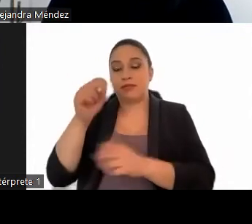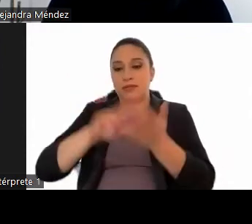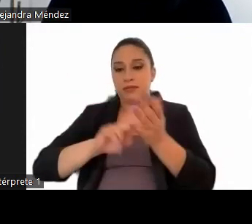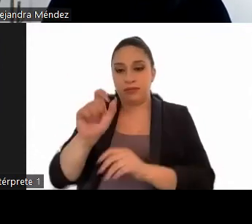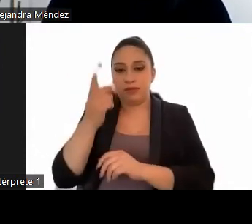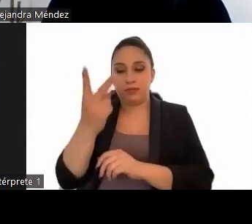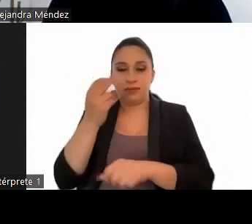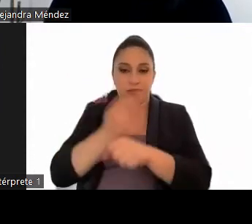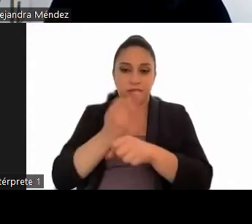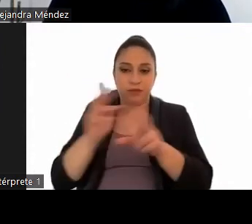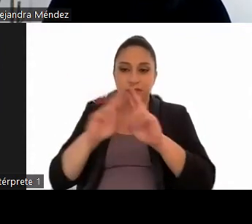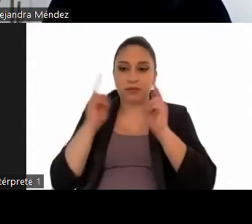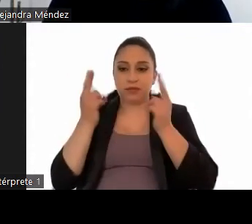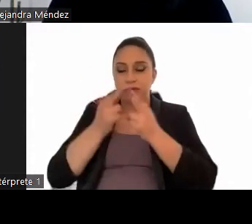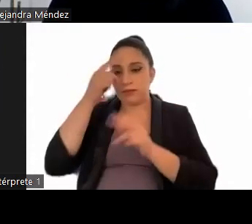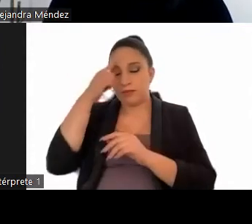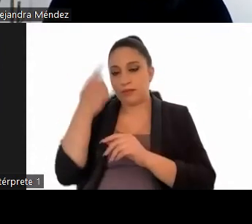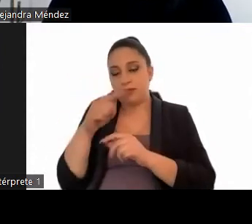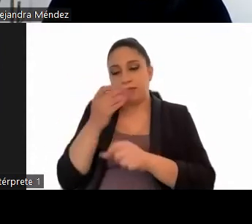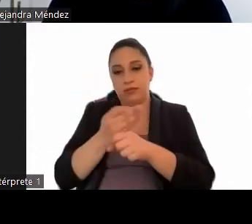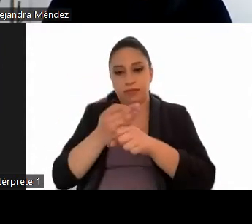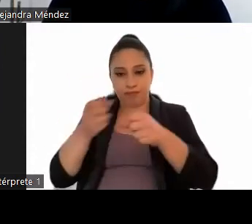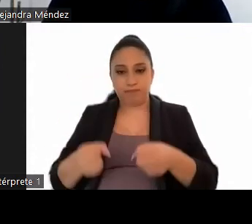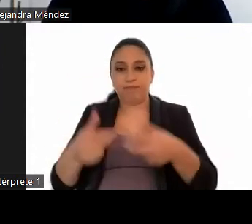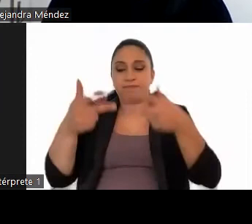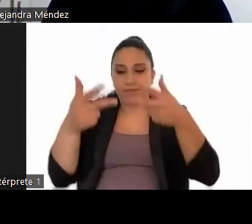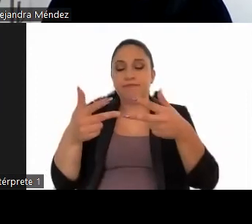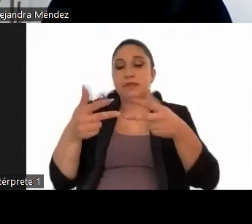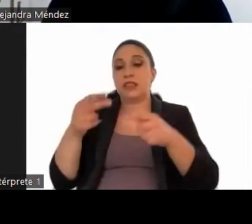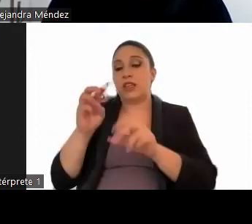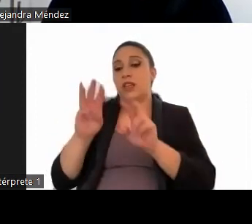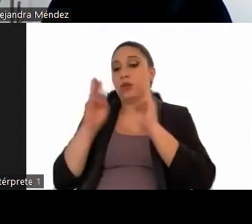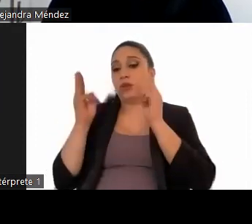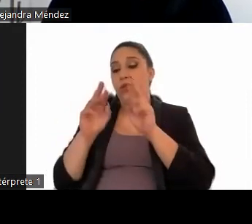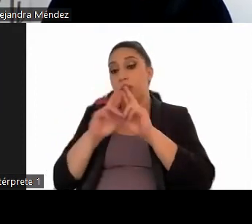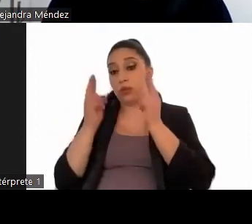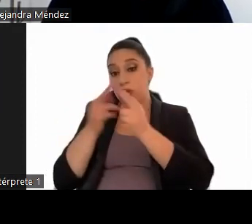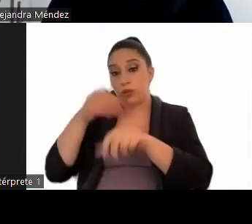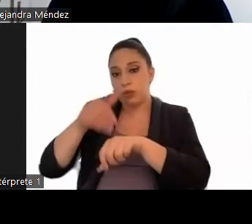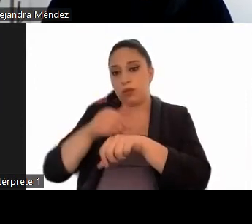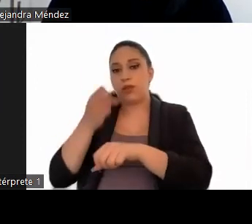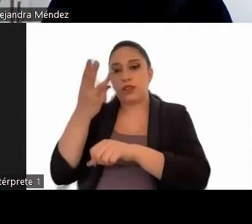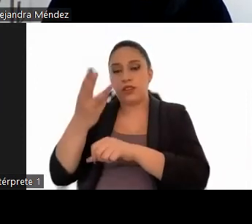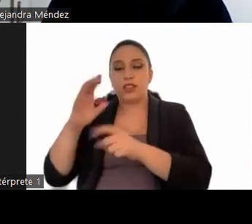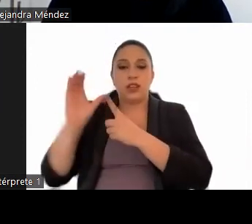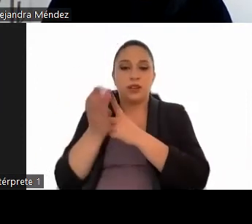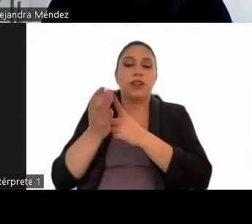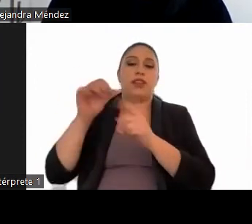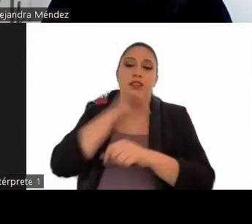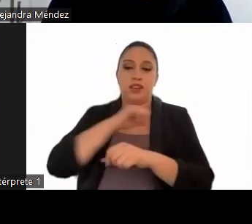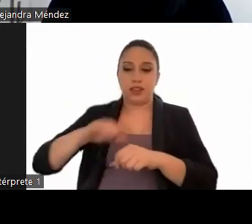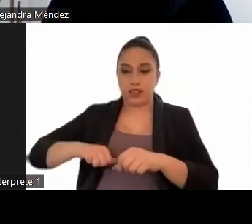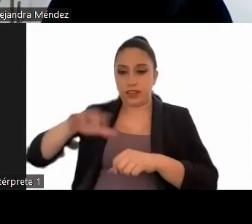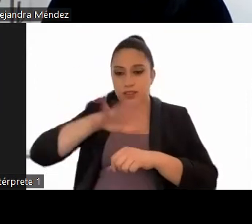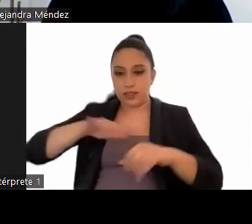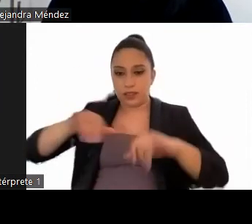reunimos a efecto de llevar a cabo por esta plataforma digital la tercera sesión ordinaria de la Comisión de Alcaldías y Límites Territoriales,